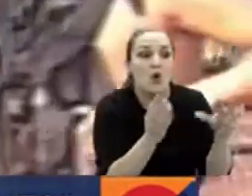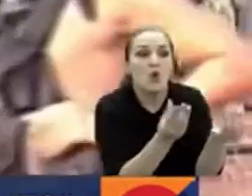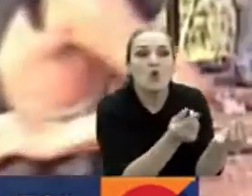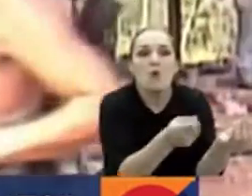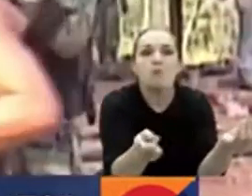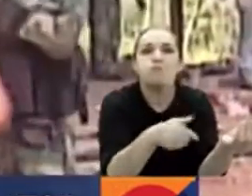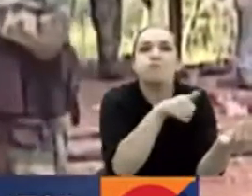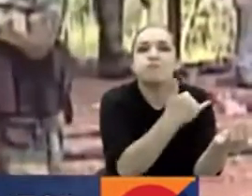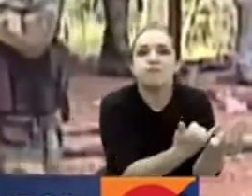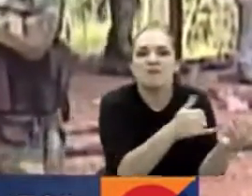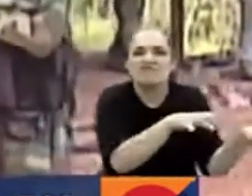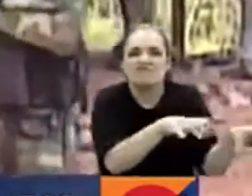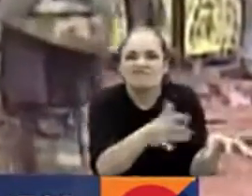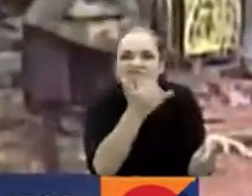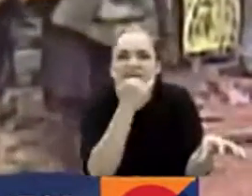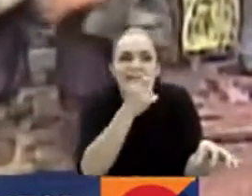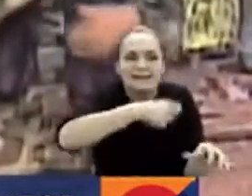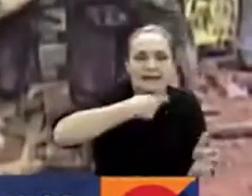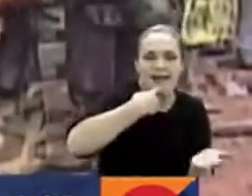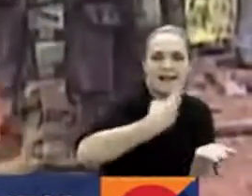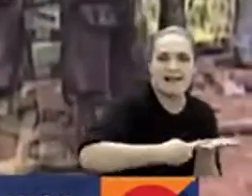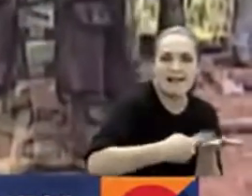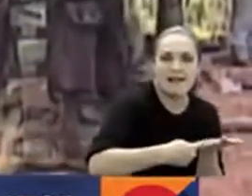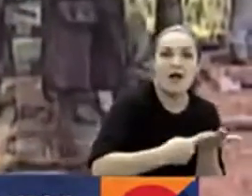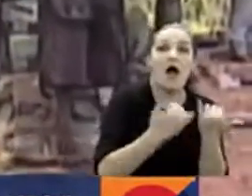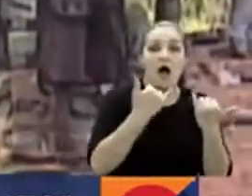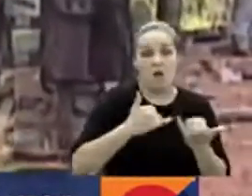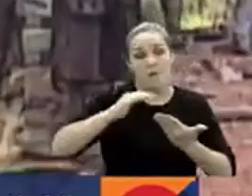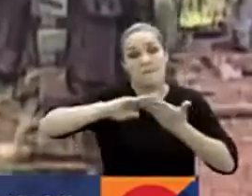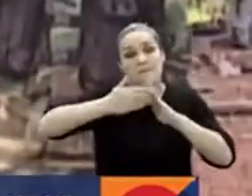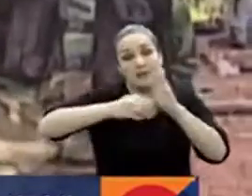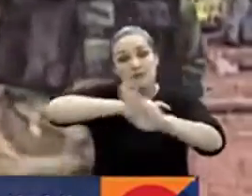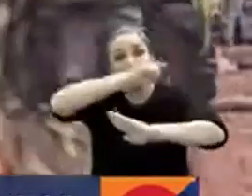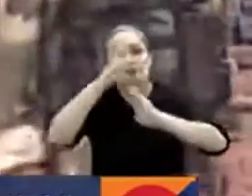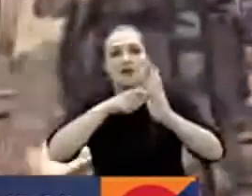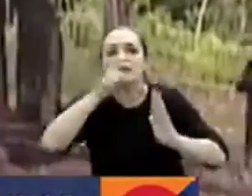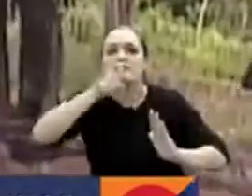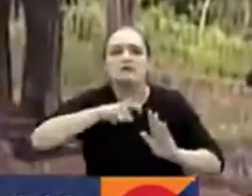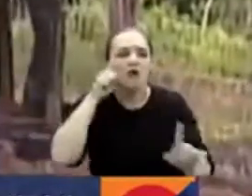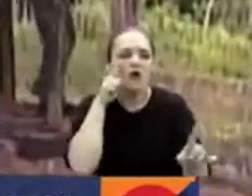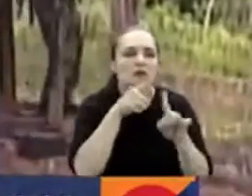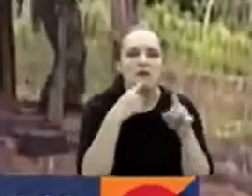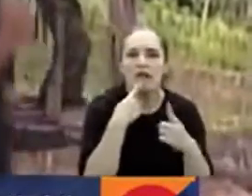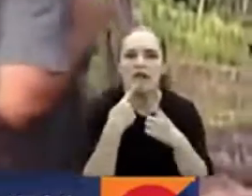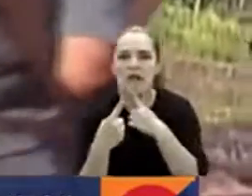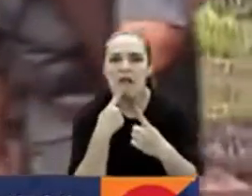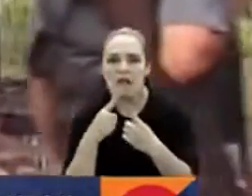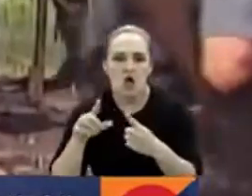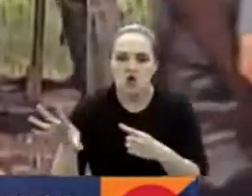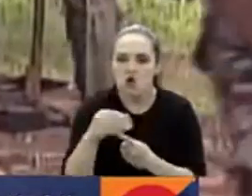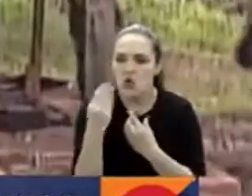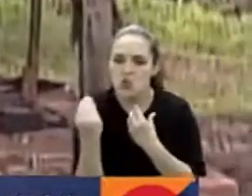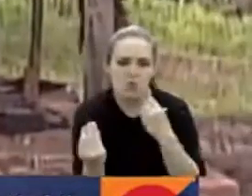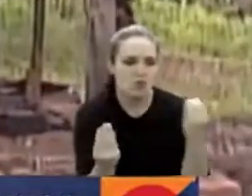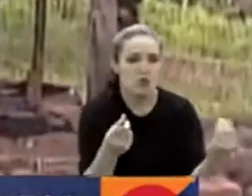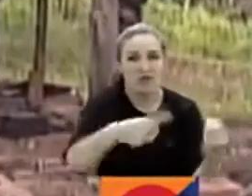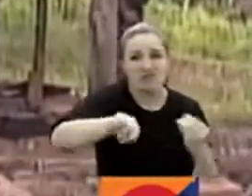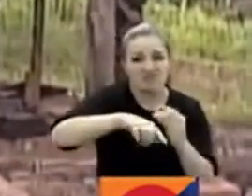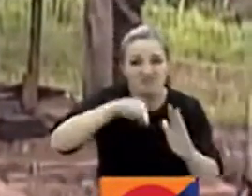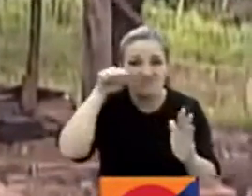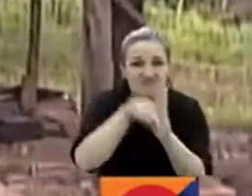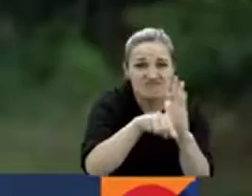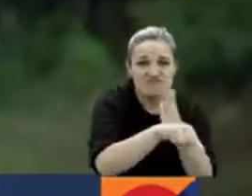un sometimiento. La Paz Total debe buscar negociar con los grupos armados ilegales que desangran al país con violencia,